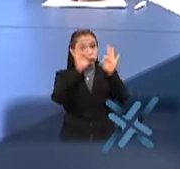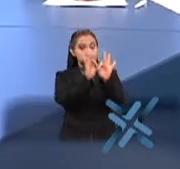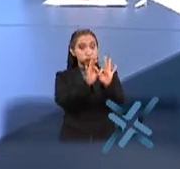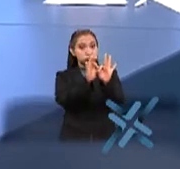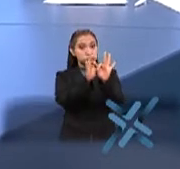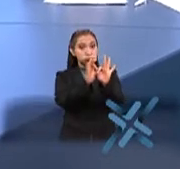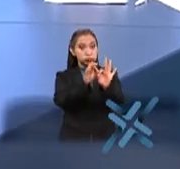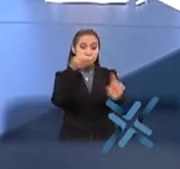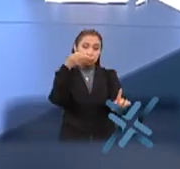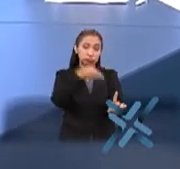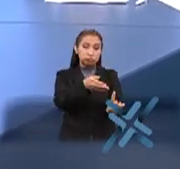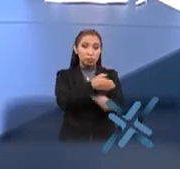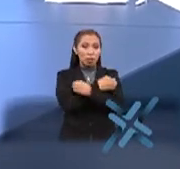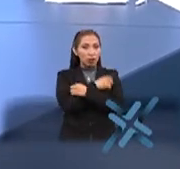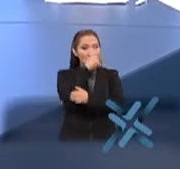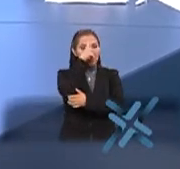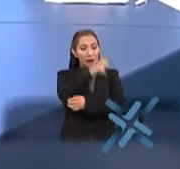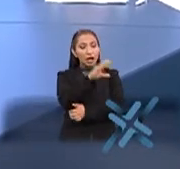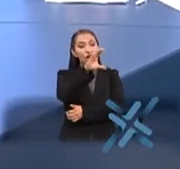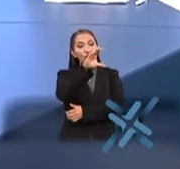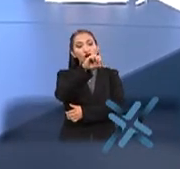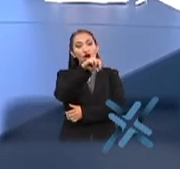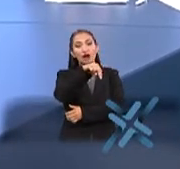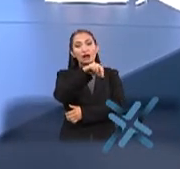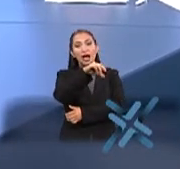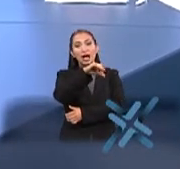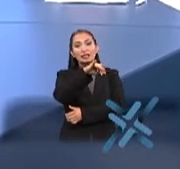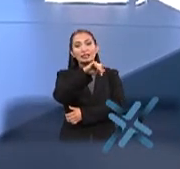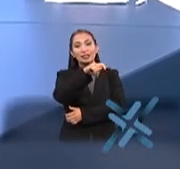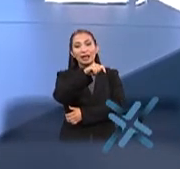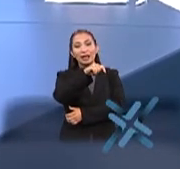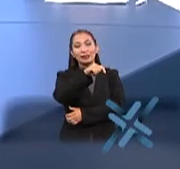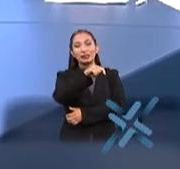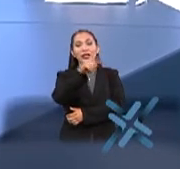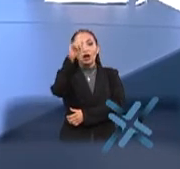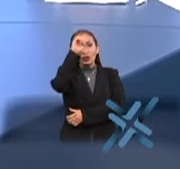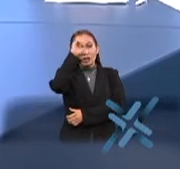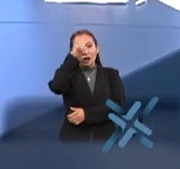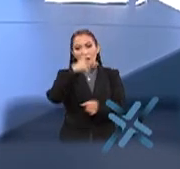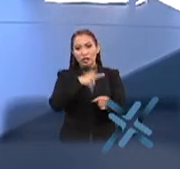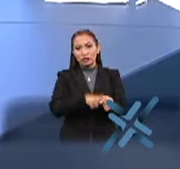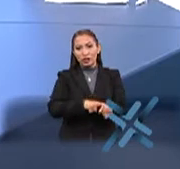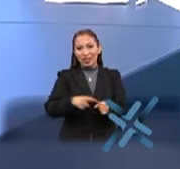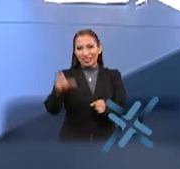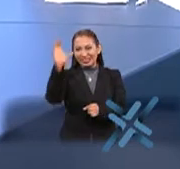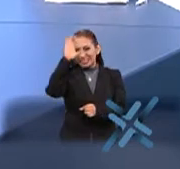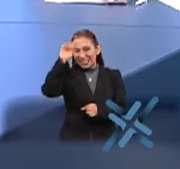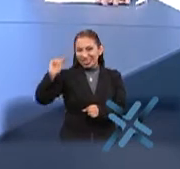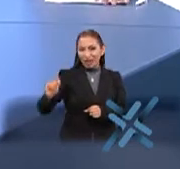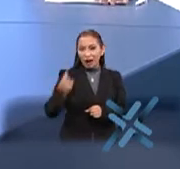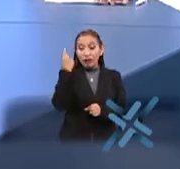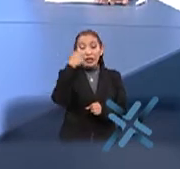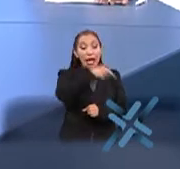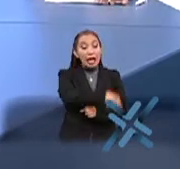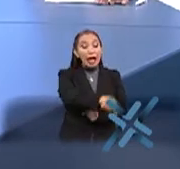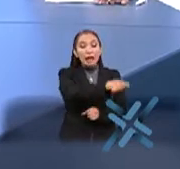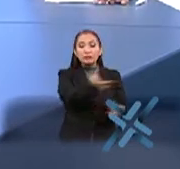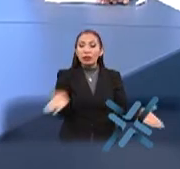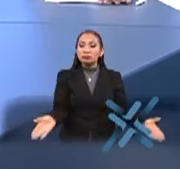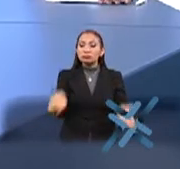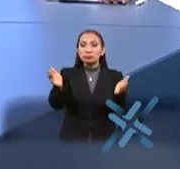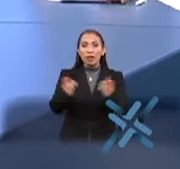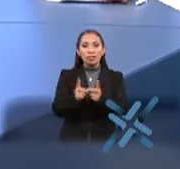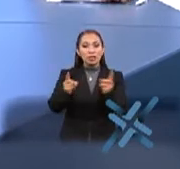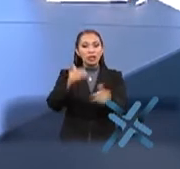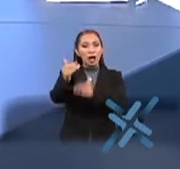la educación de México, es el CONACYT, el Consejo Nacional de Ciencia y Tecnología, este organismo público dedicado a promover y estimular el desarrollo